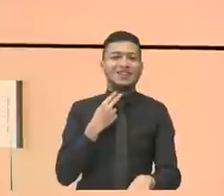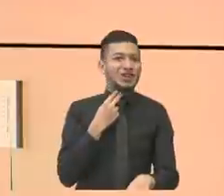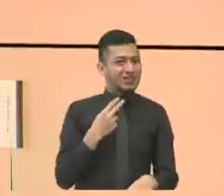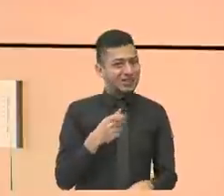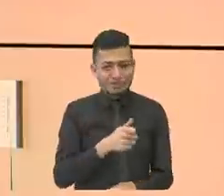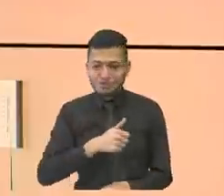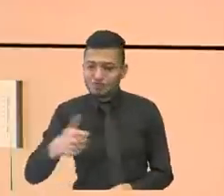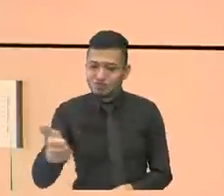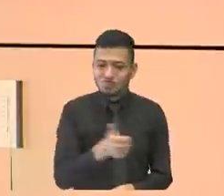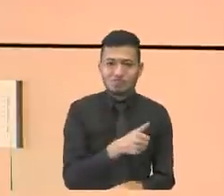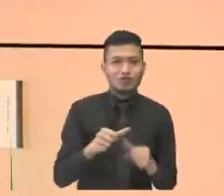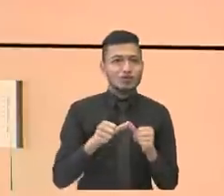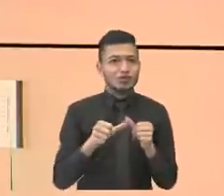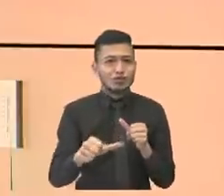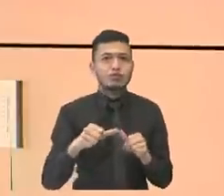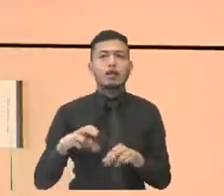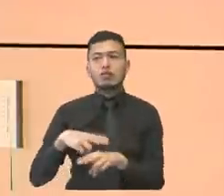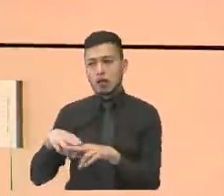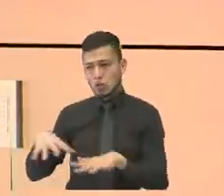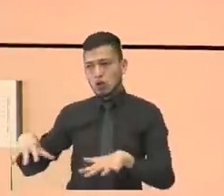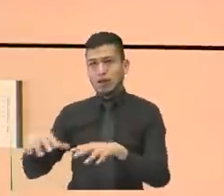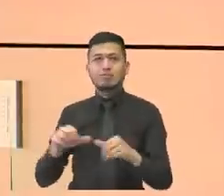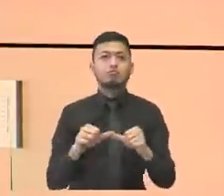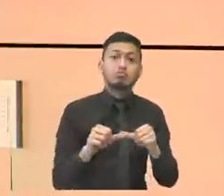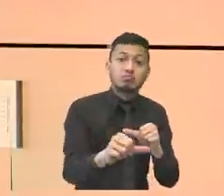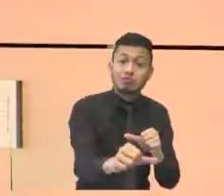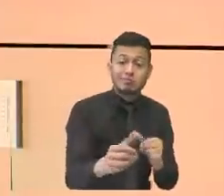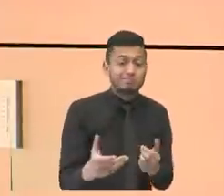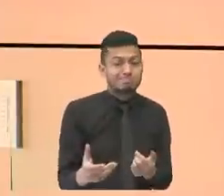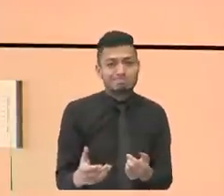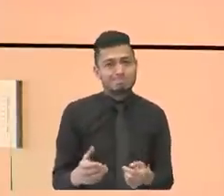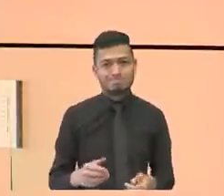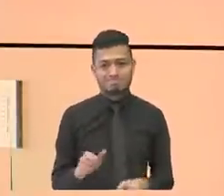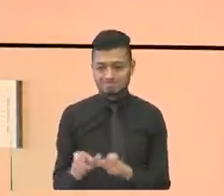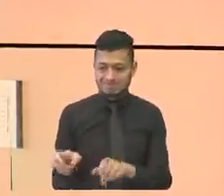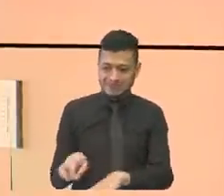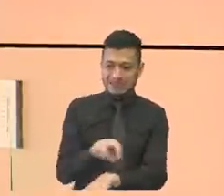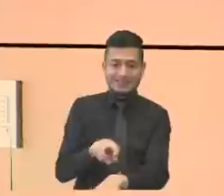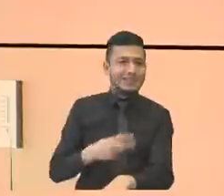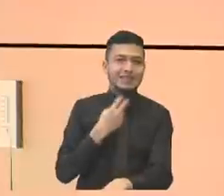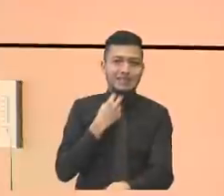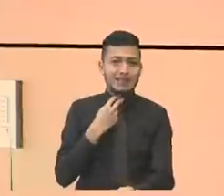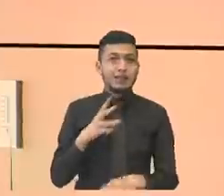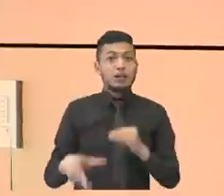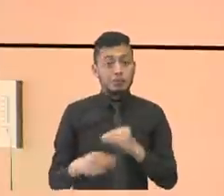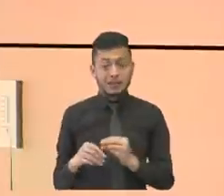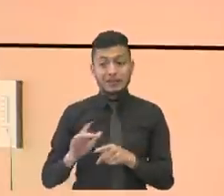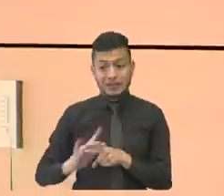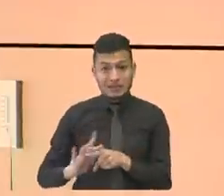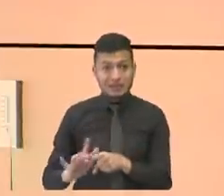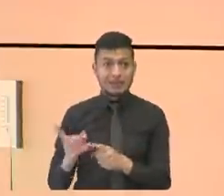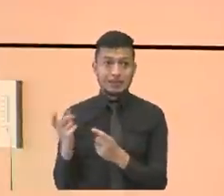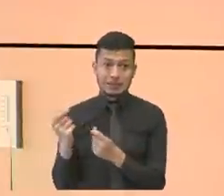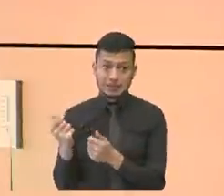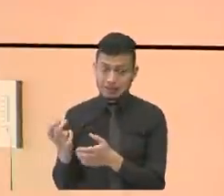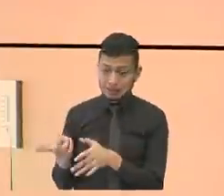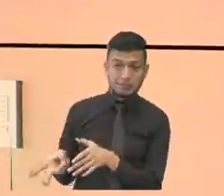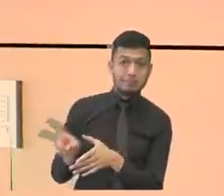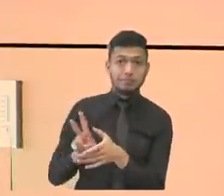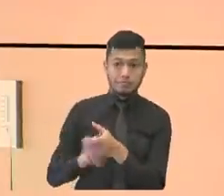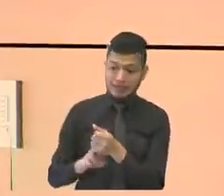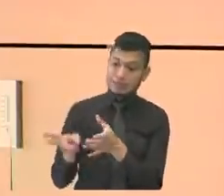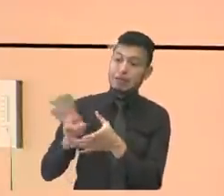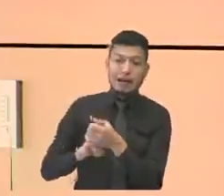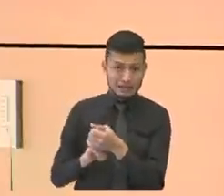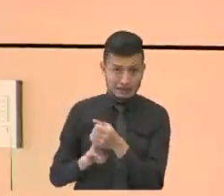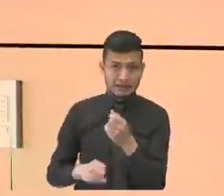movilidad sostenible, aunque cumple el ambiental. Y sin duda, pues en implementación nos va a costar hasta 3 veces más y posiblemente hasta